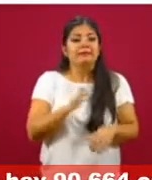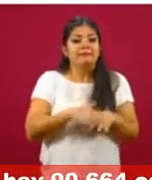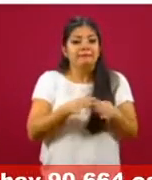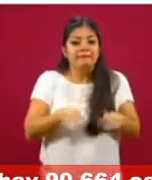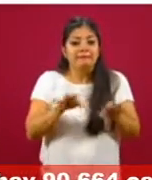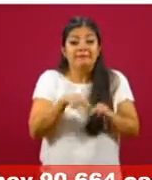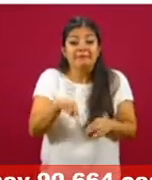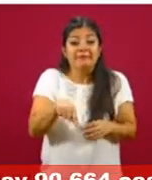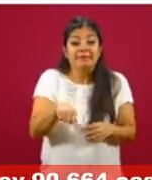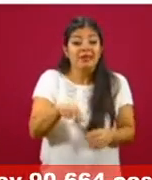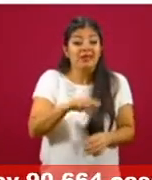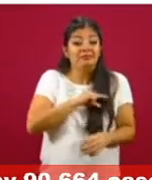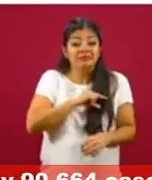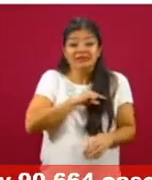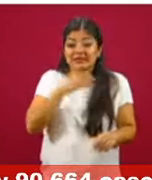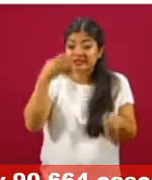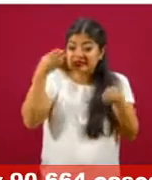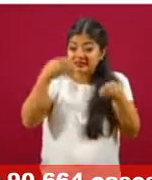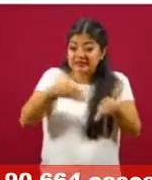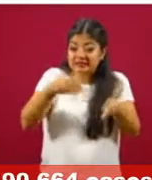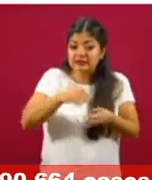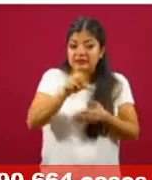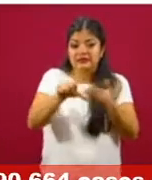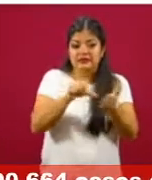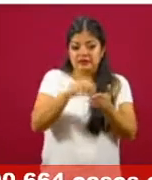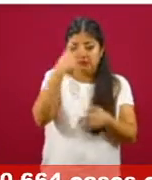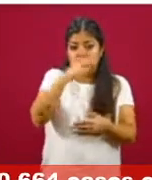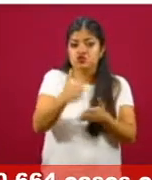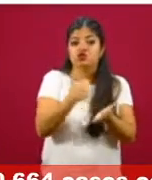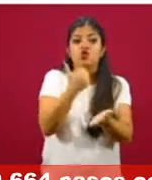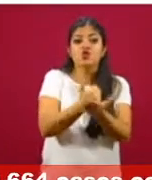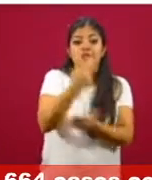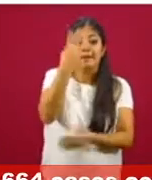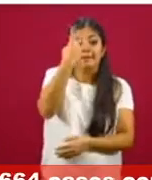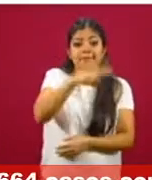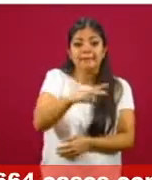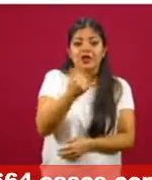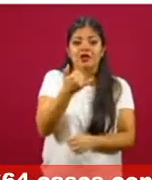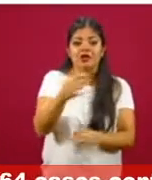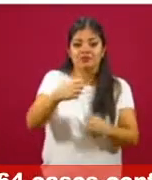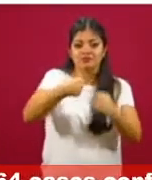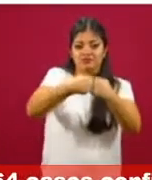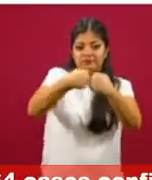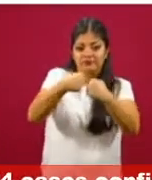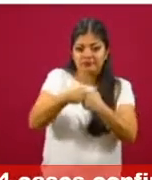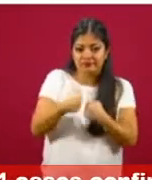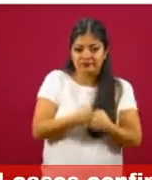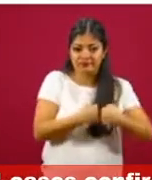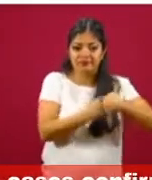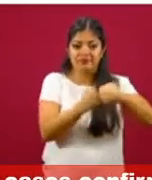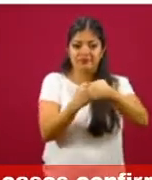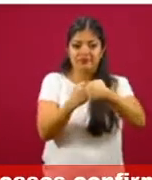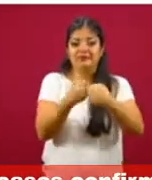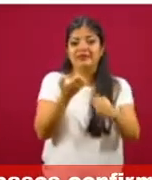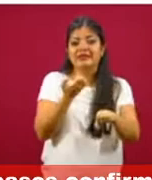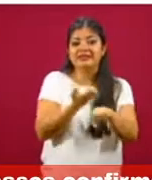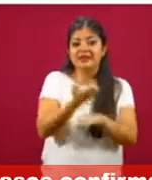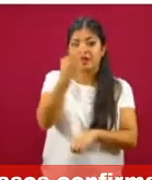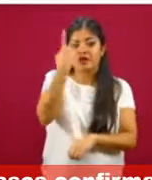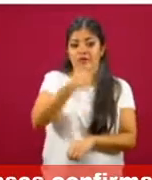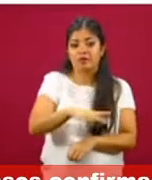México, especialmente en el Valle de México, Ciudad de México y toda la zona conurbada del Estado de México,